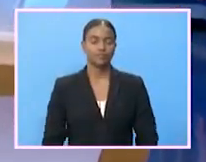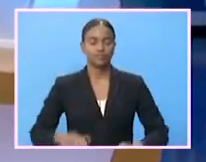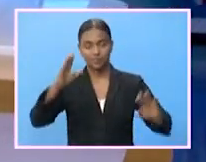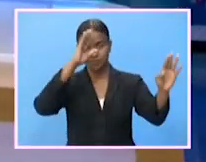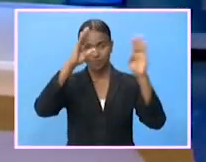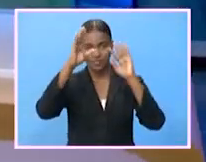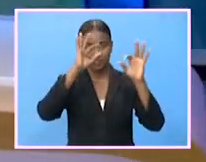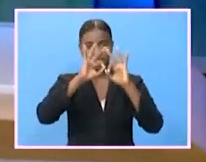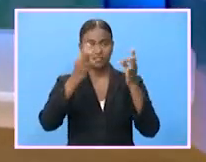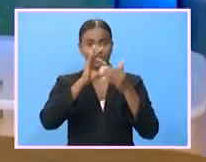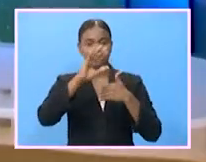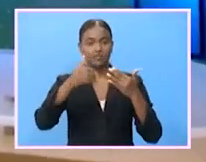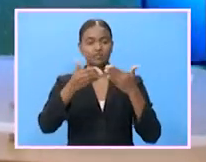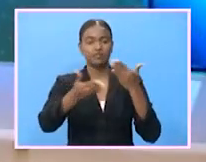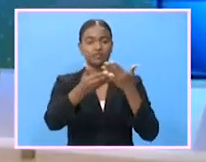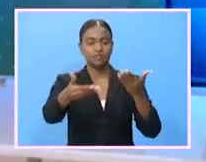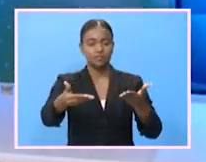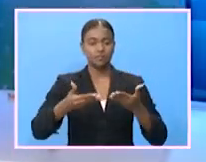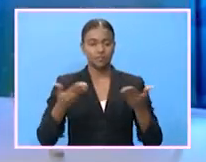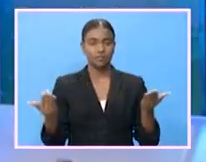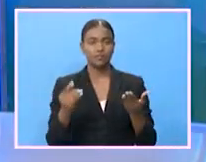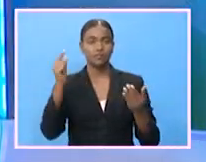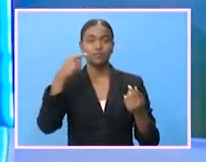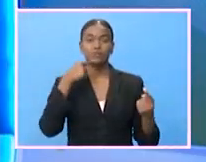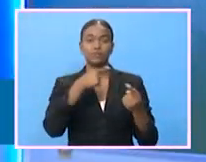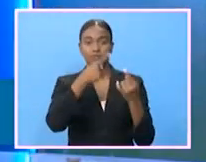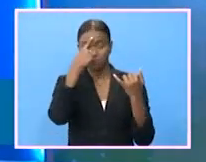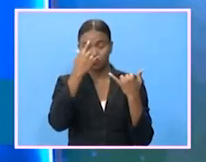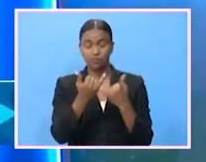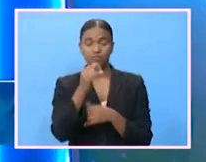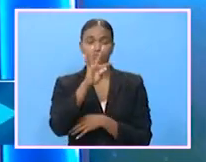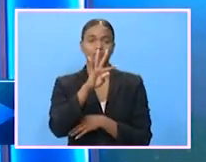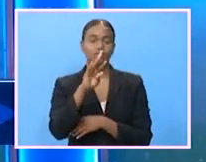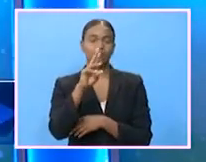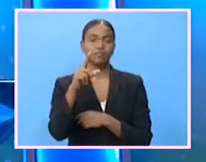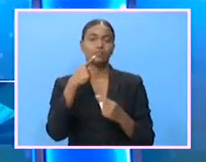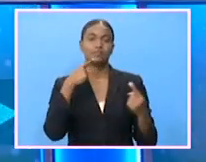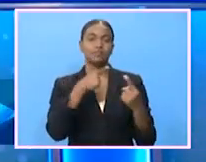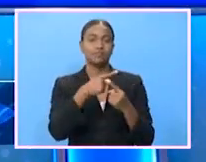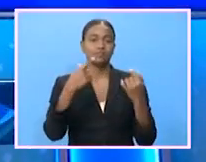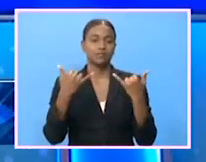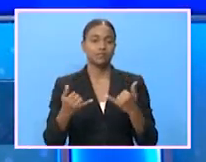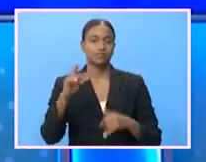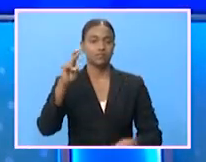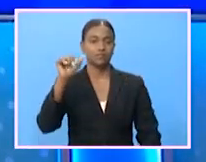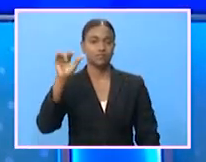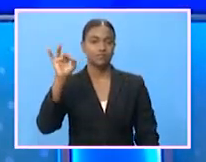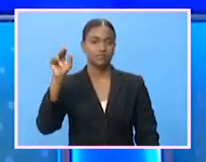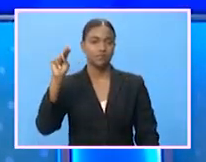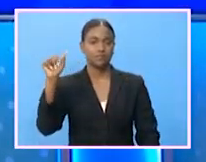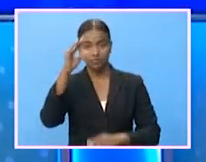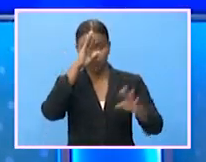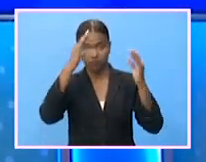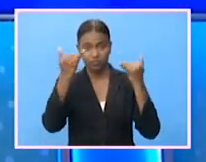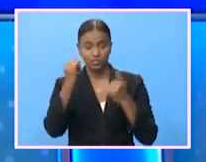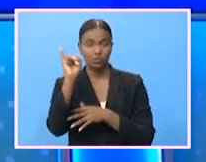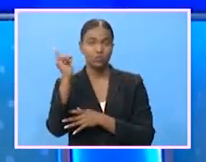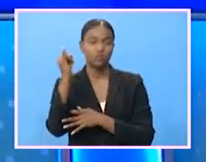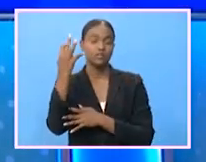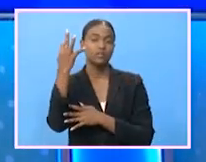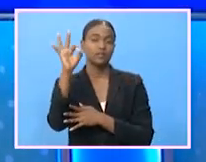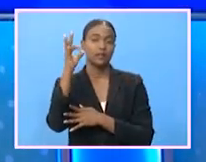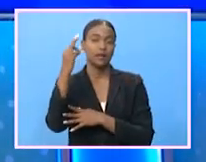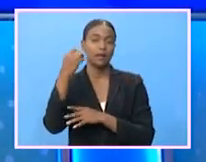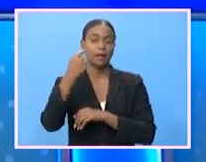¿Qué tal, familia dominicana? Bienvenidos sean todos a nuestra emisión estelar de 4R de Noticias. Rafaelina Bisonó les saluda en este jueves